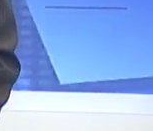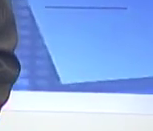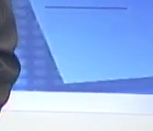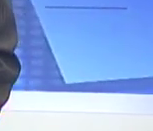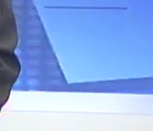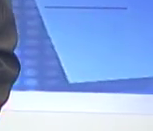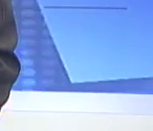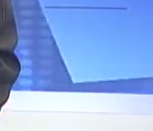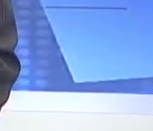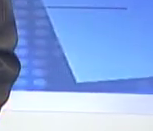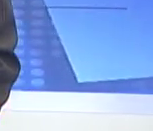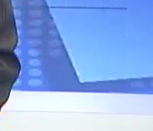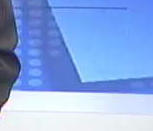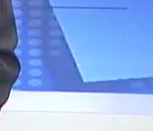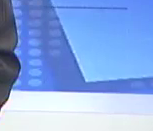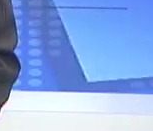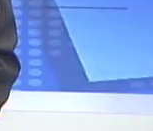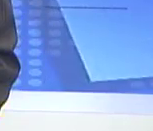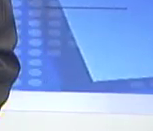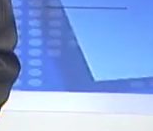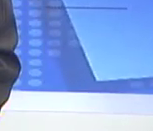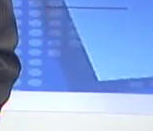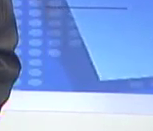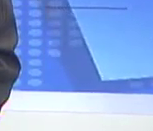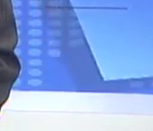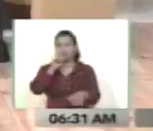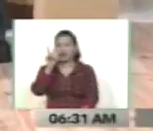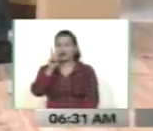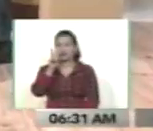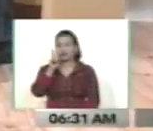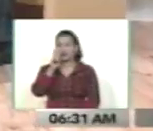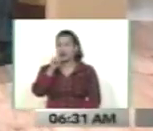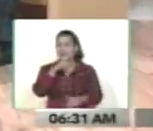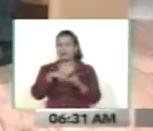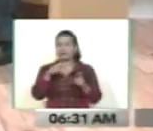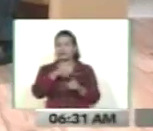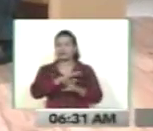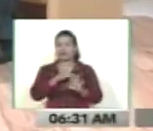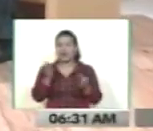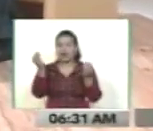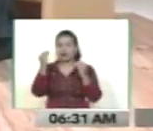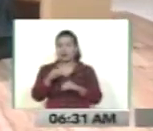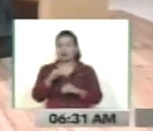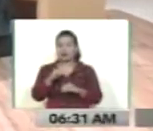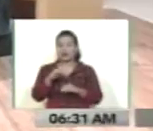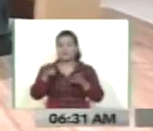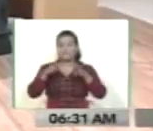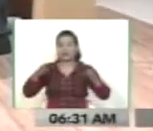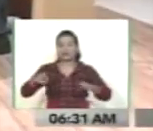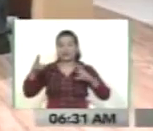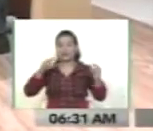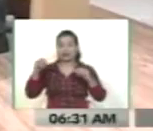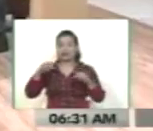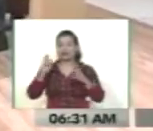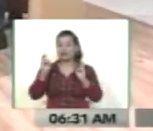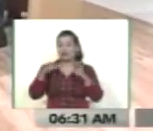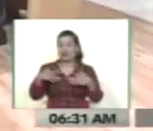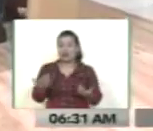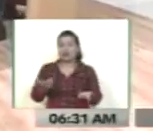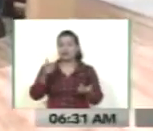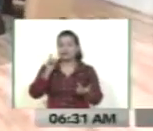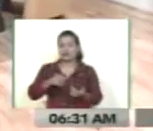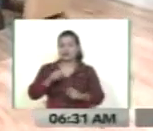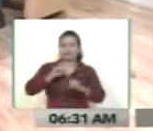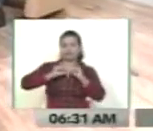para solucionar los problemas económicos del país. Uno de los acuerdos de los que se llegó en la mesa de diálogo es el tema de afrontar la